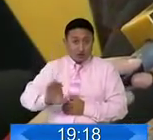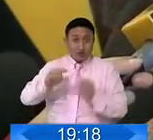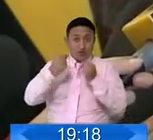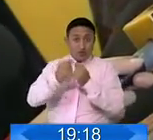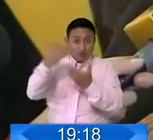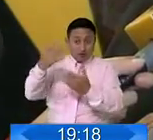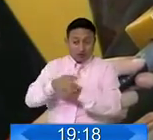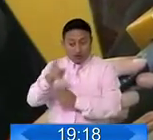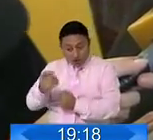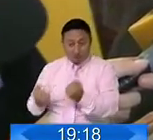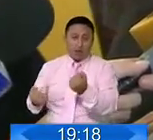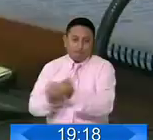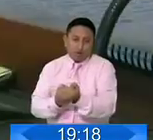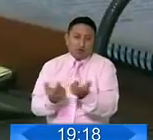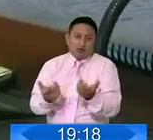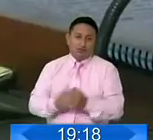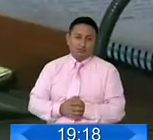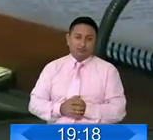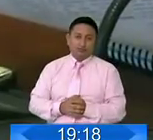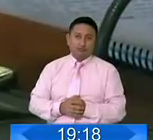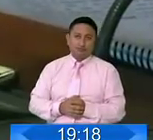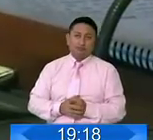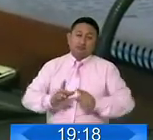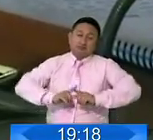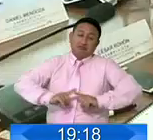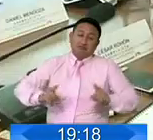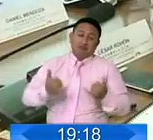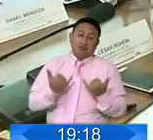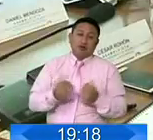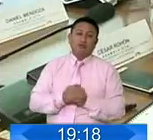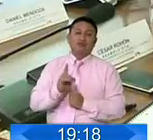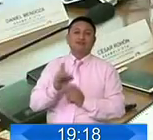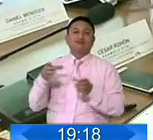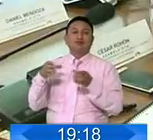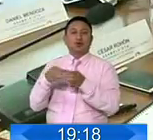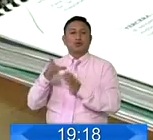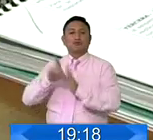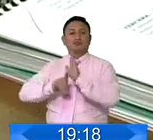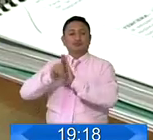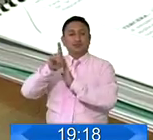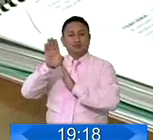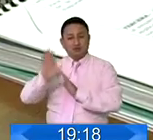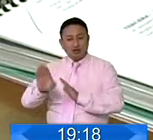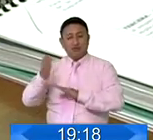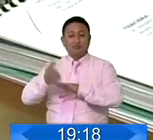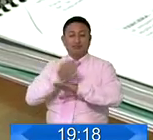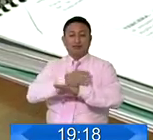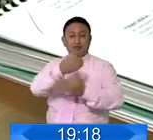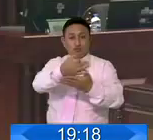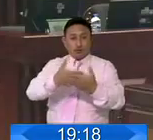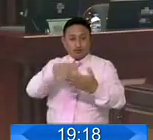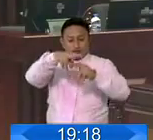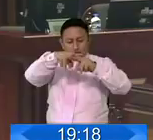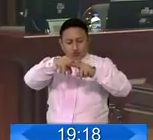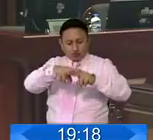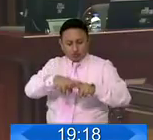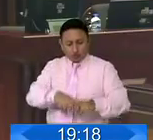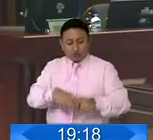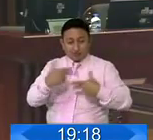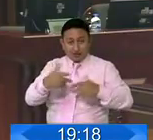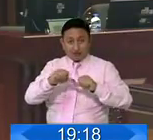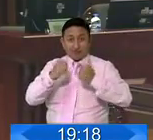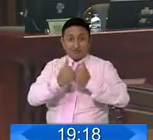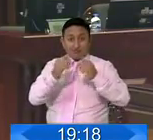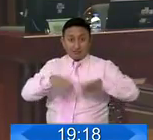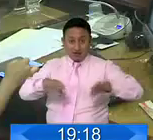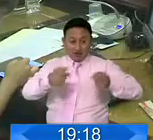lo que manda el gobierno de ellos. En todo caso, se espera que la Comisión de Desarrollo revise el informe y este pase de inmediato al Pleno para